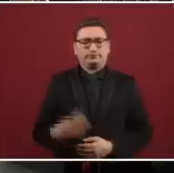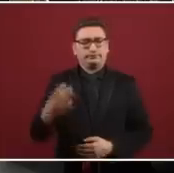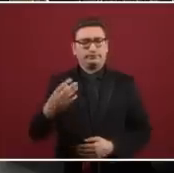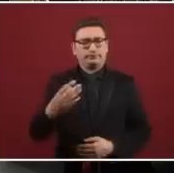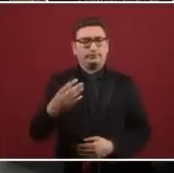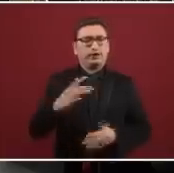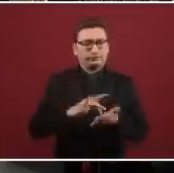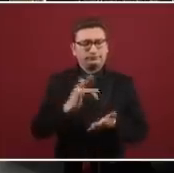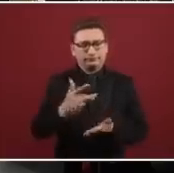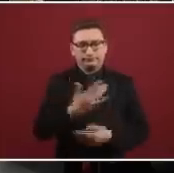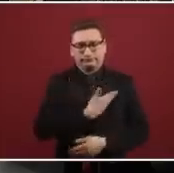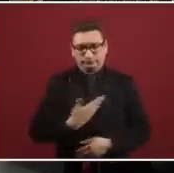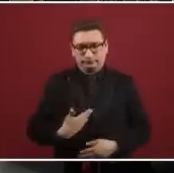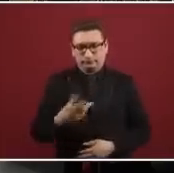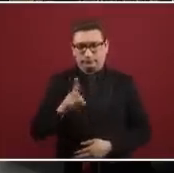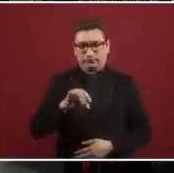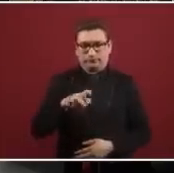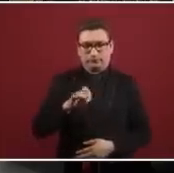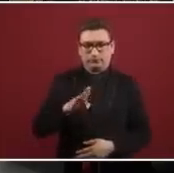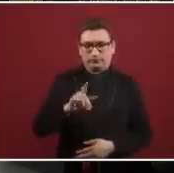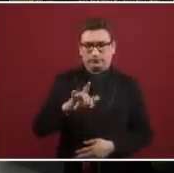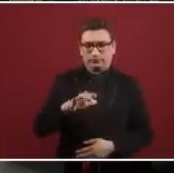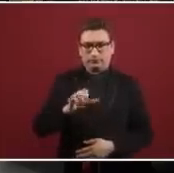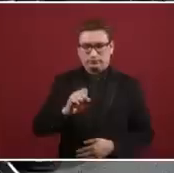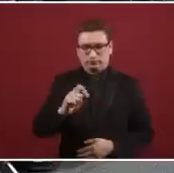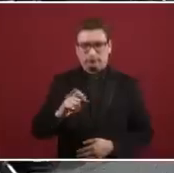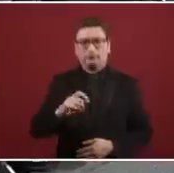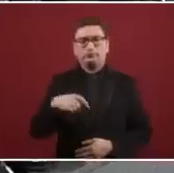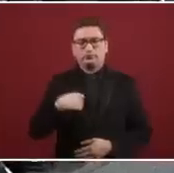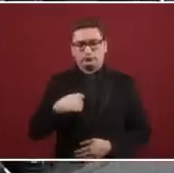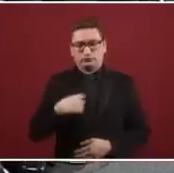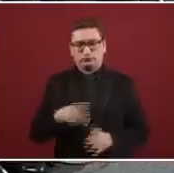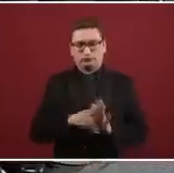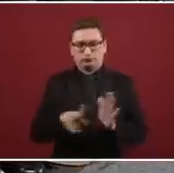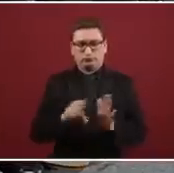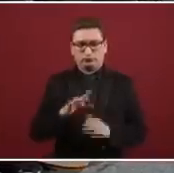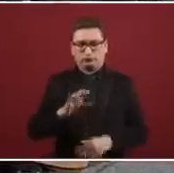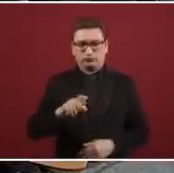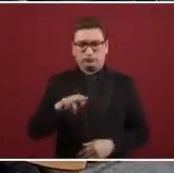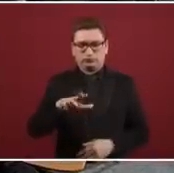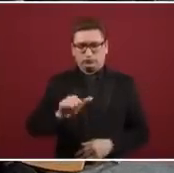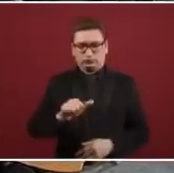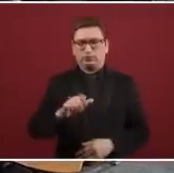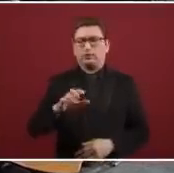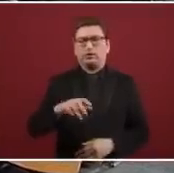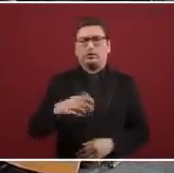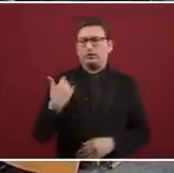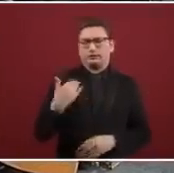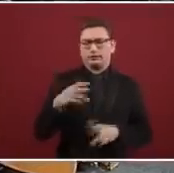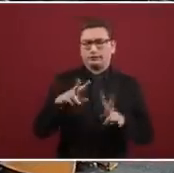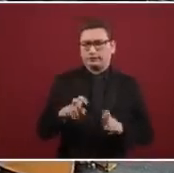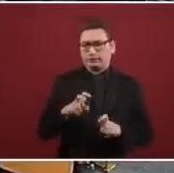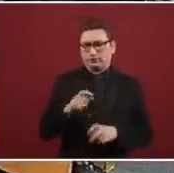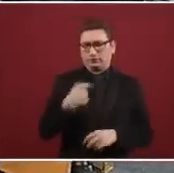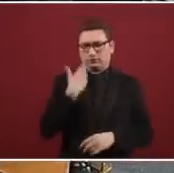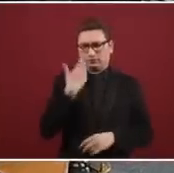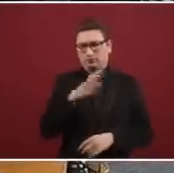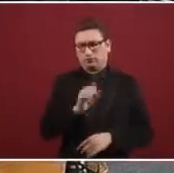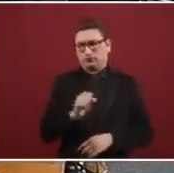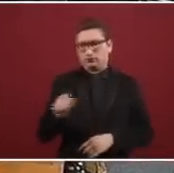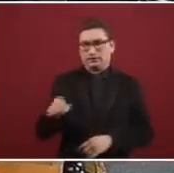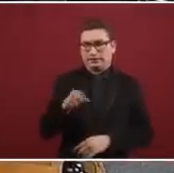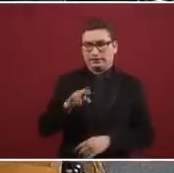Gracias, presidente. Buenos días. Daniel Blancas, de Crónica. Yo quisiera retomar un tema que ha puesto sobre la mesa